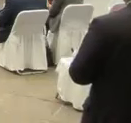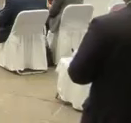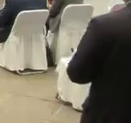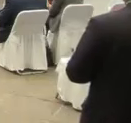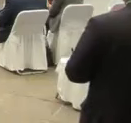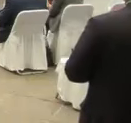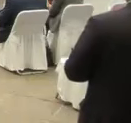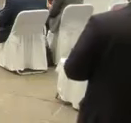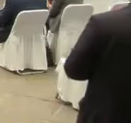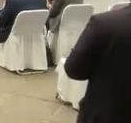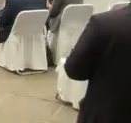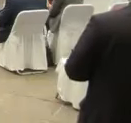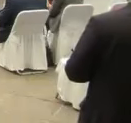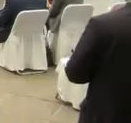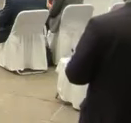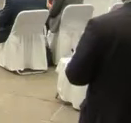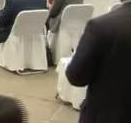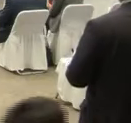doctor